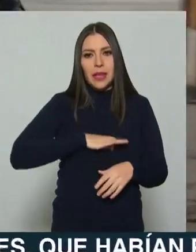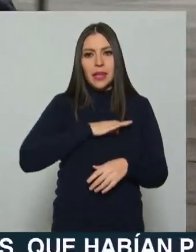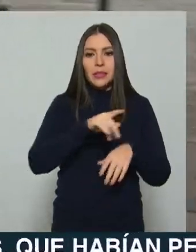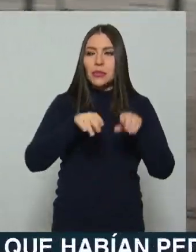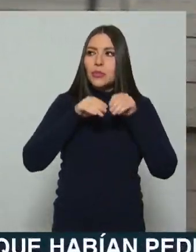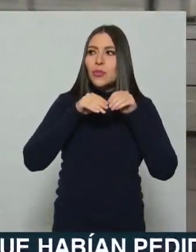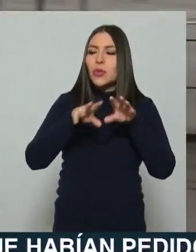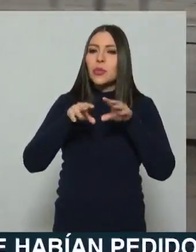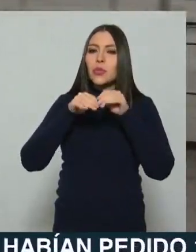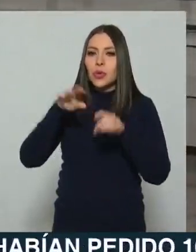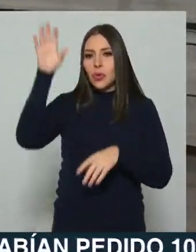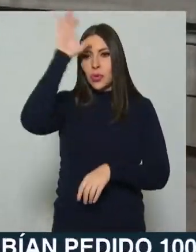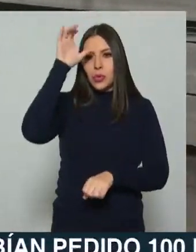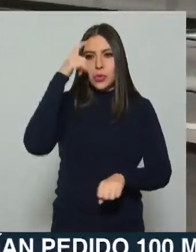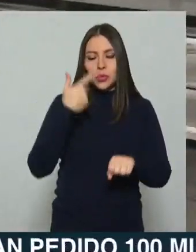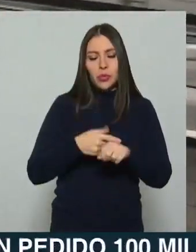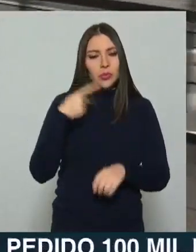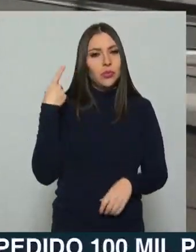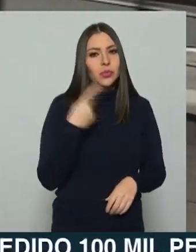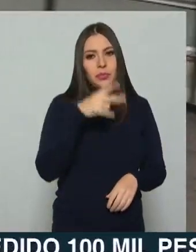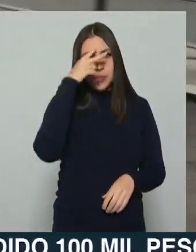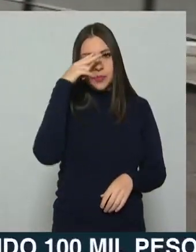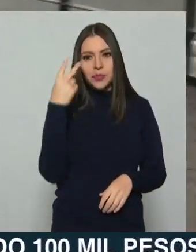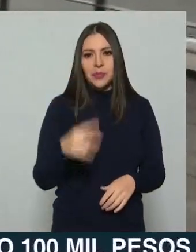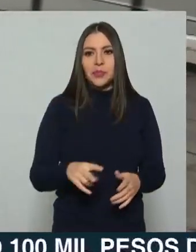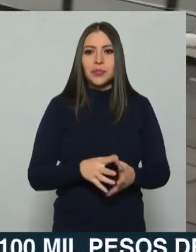Jesús Arias. Información y voz, Alberto Álvarez Santana. 21 Noticias.